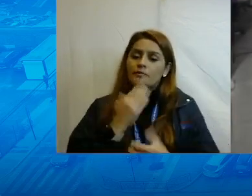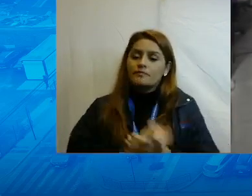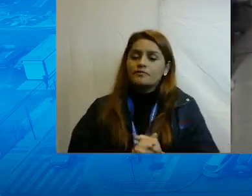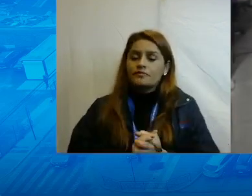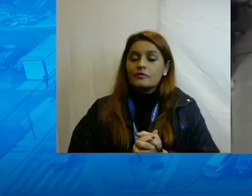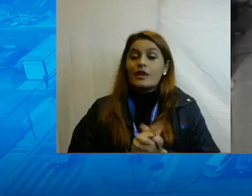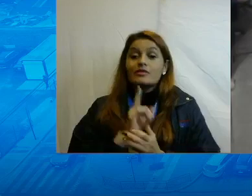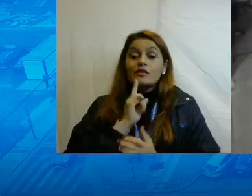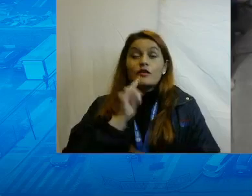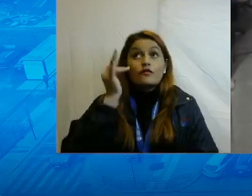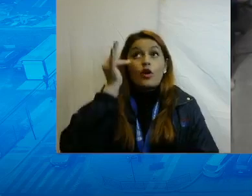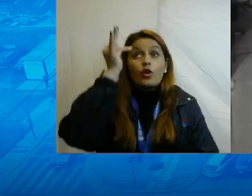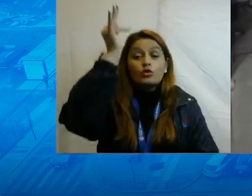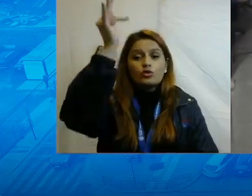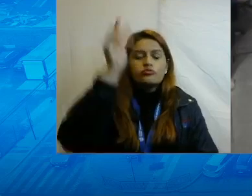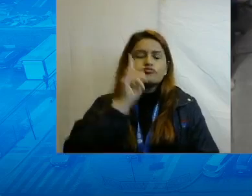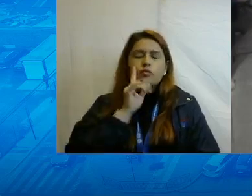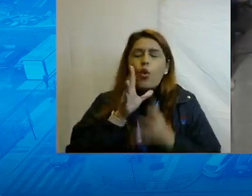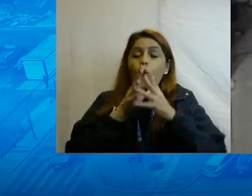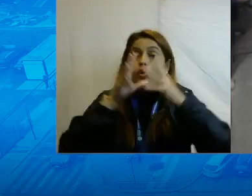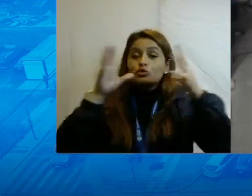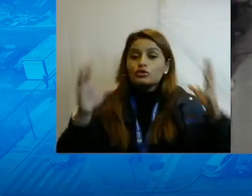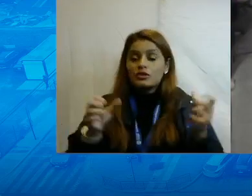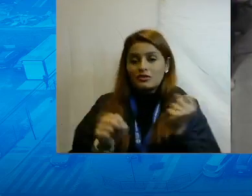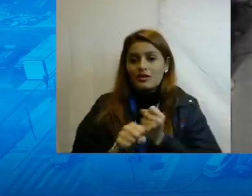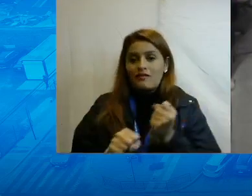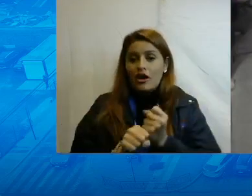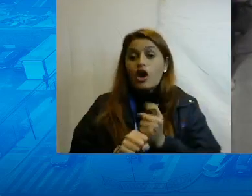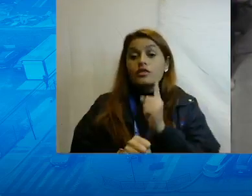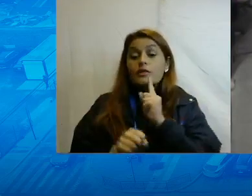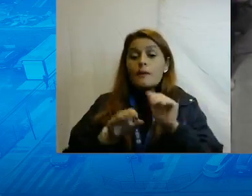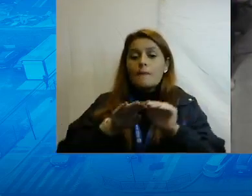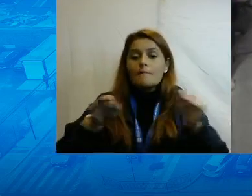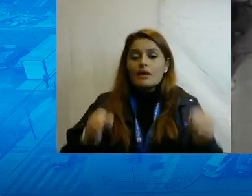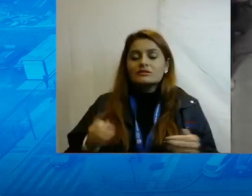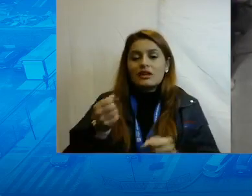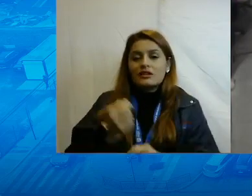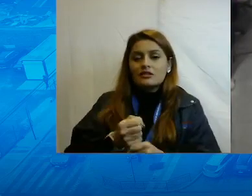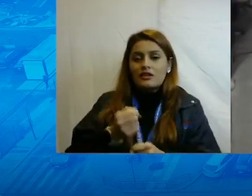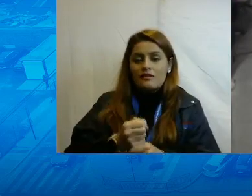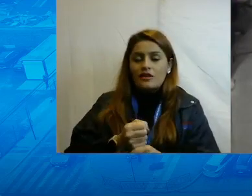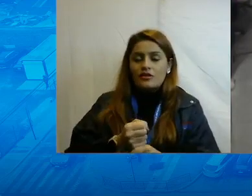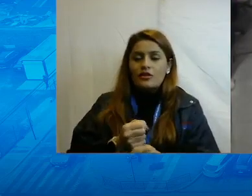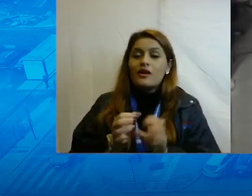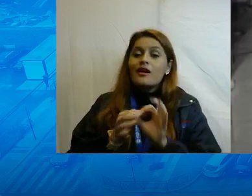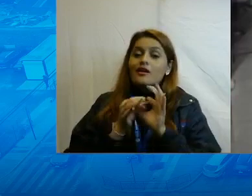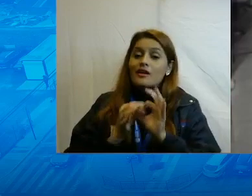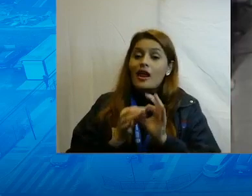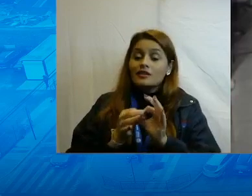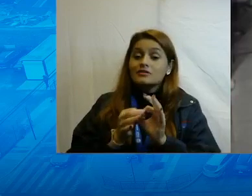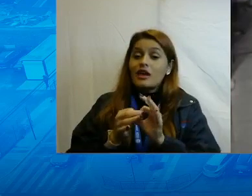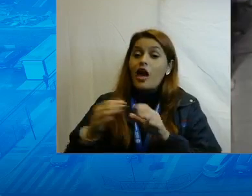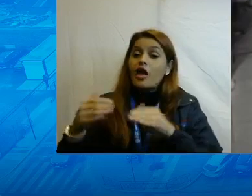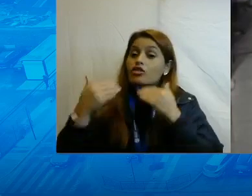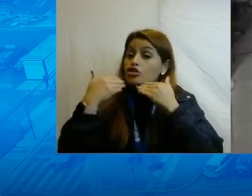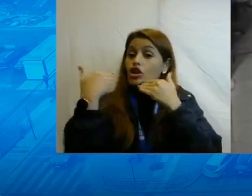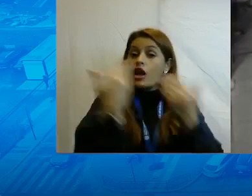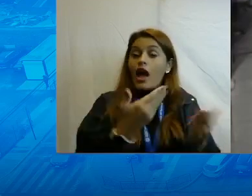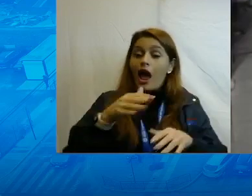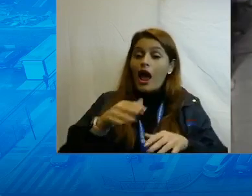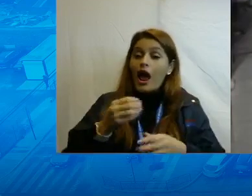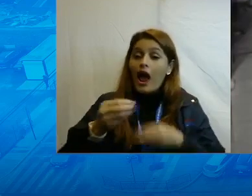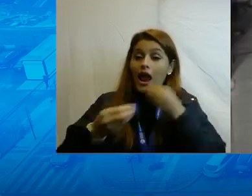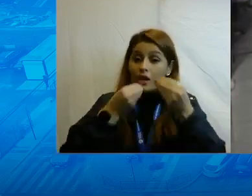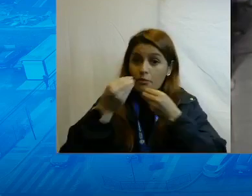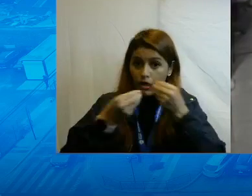y proyectamos un tremendo trabajo gracias a la mesa de trabajo que se tiene, gracias a la donación de alimentos que se había